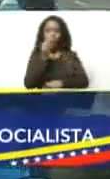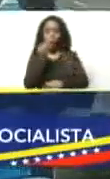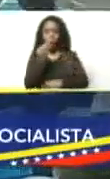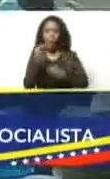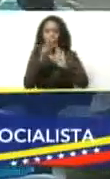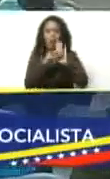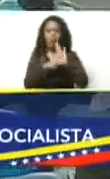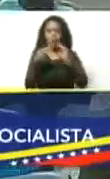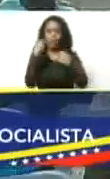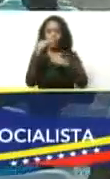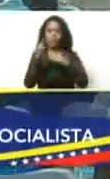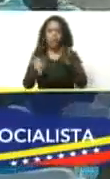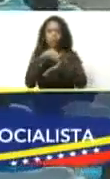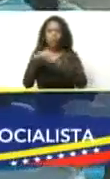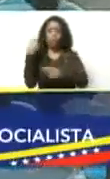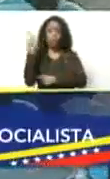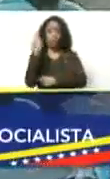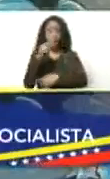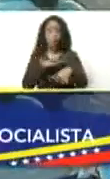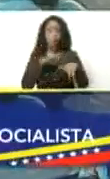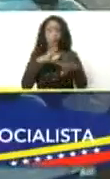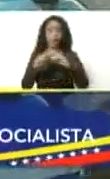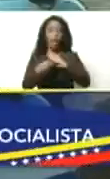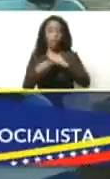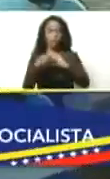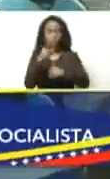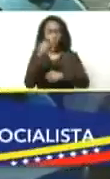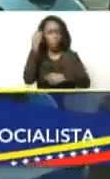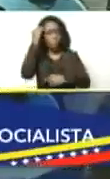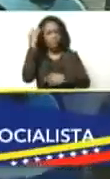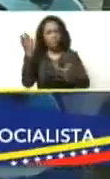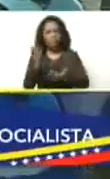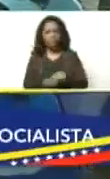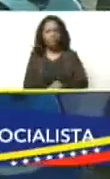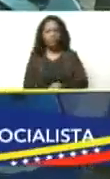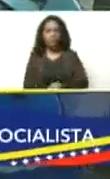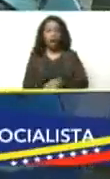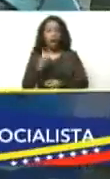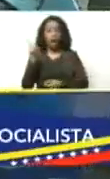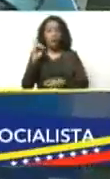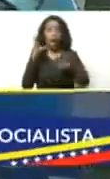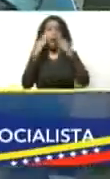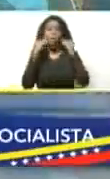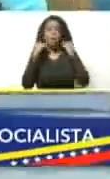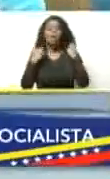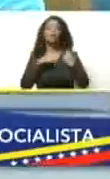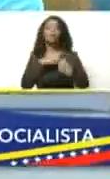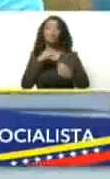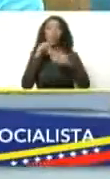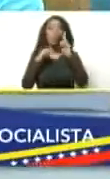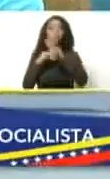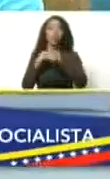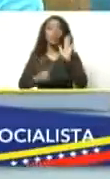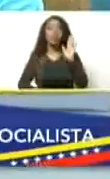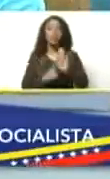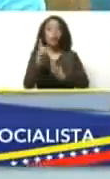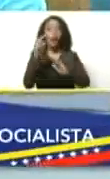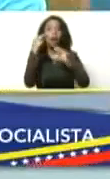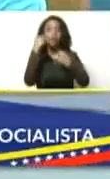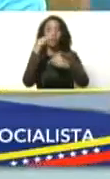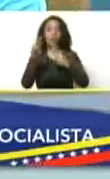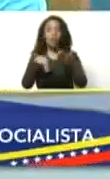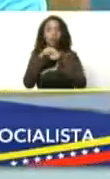nivel nacional solo para los CLAP? ¿Qué te parece a ti? No, definitivamente que estas experiencias que hemos observado acá y las que se están desarrollando a nivel nacional,